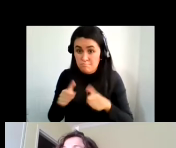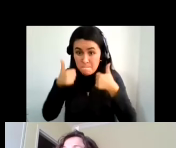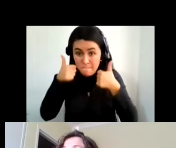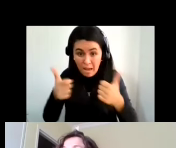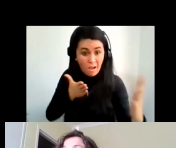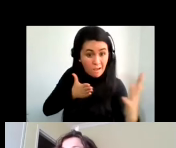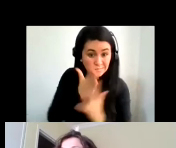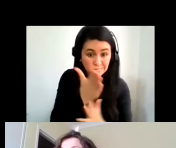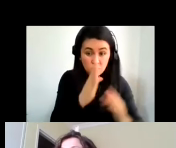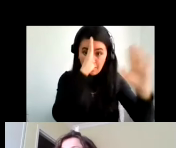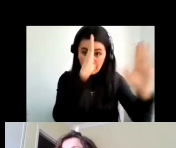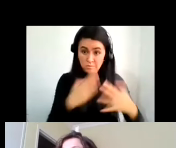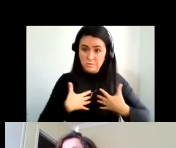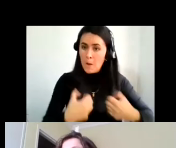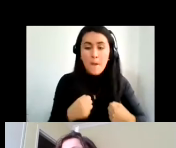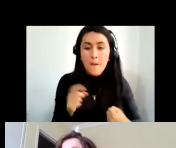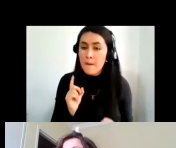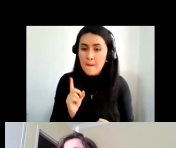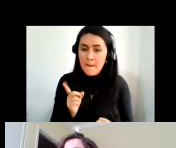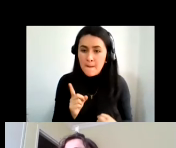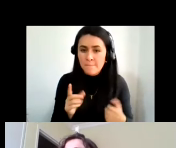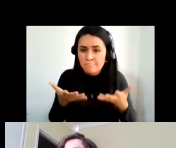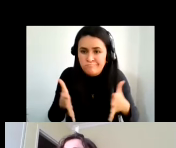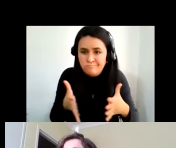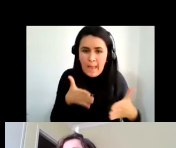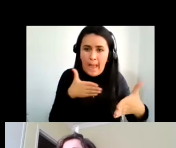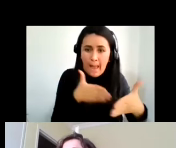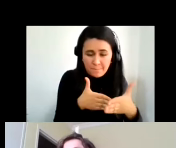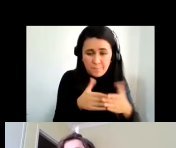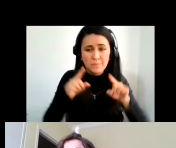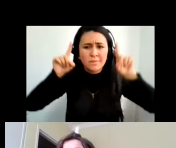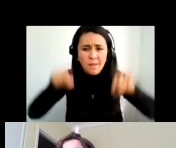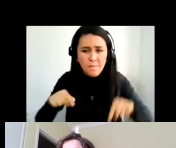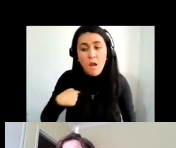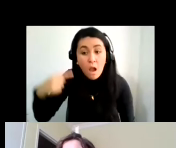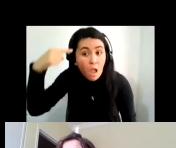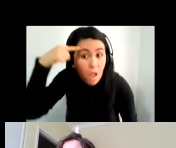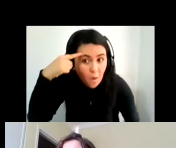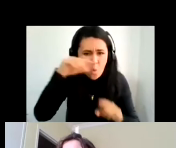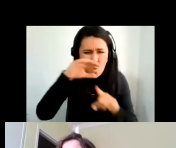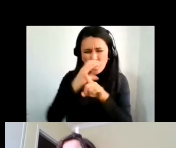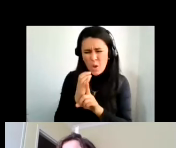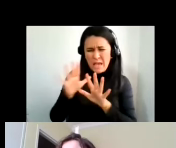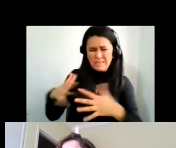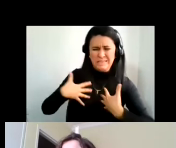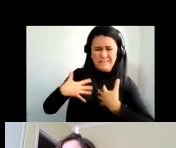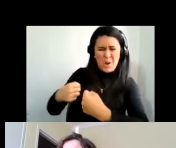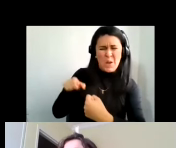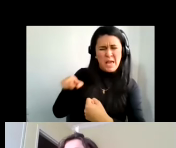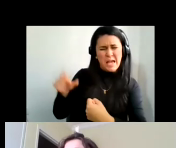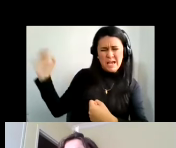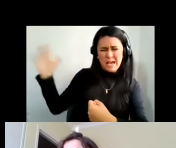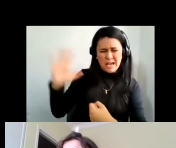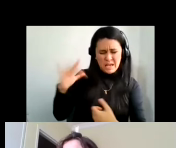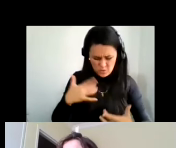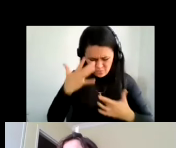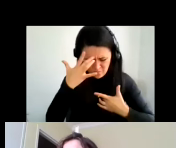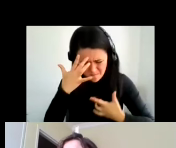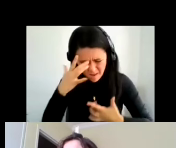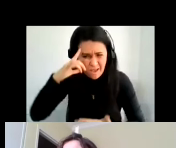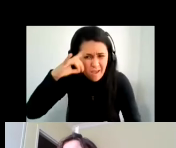a los servicios de salud. Ahora ya mencionamos las creencias culturales acerca de la salud y las enfermedades.